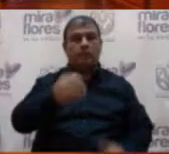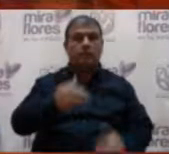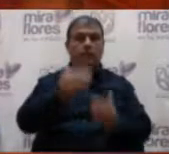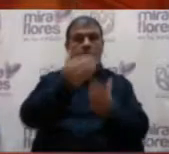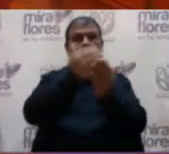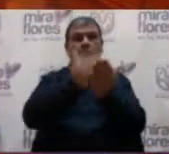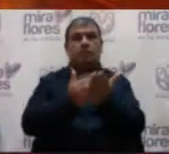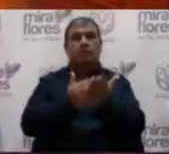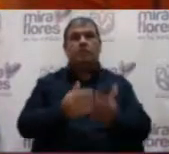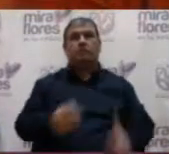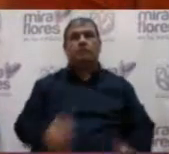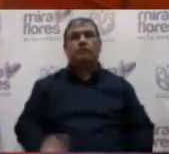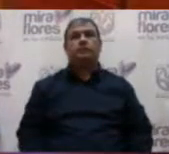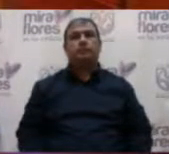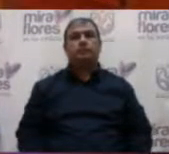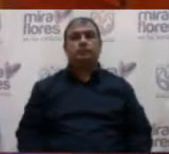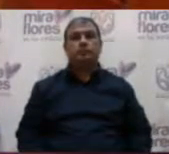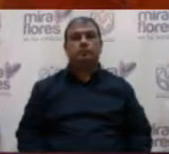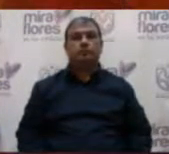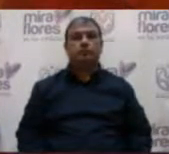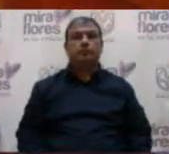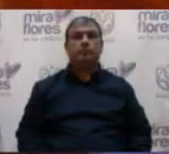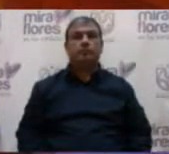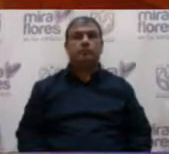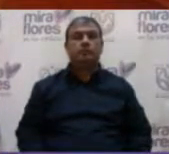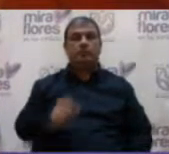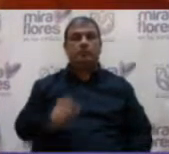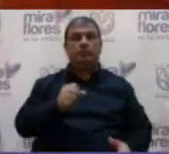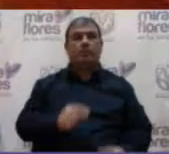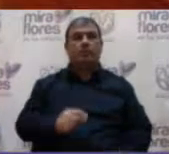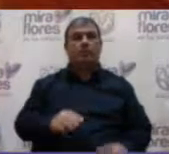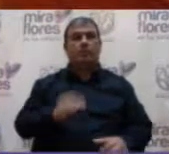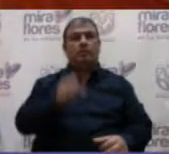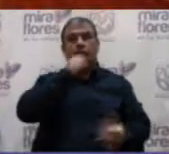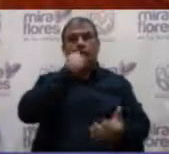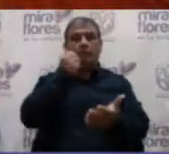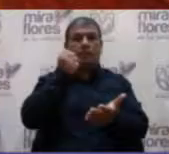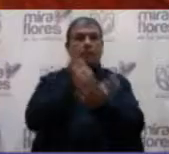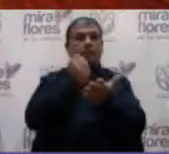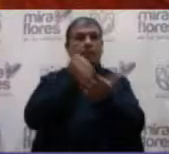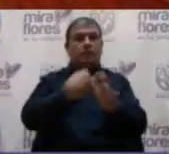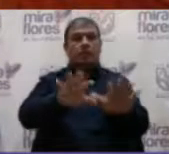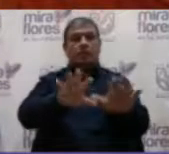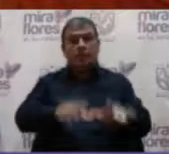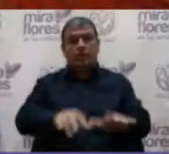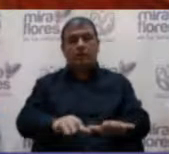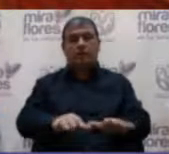punto de la agenda, por favor. Aprobación de actas.